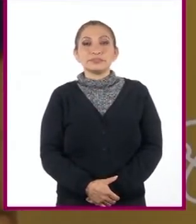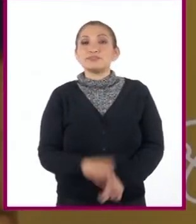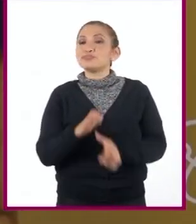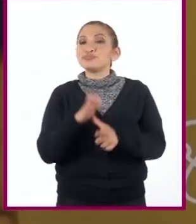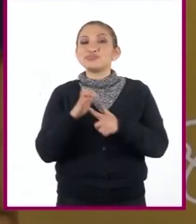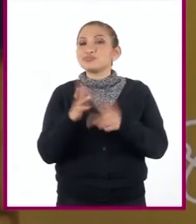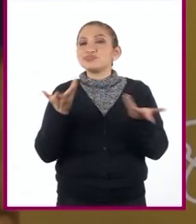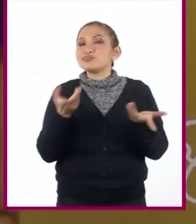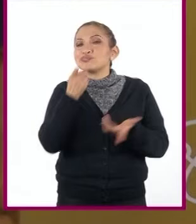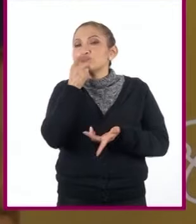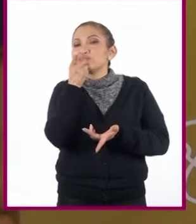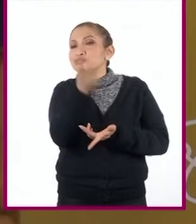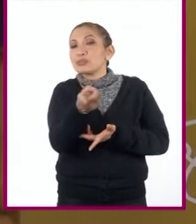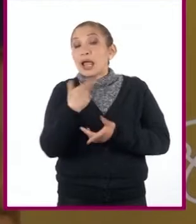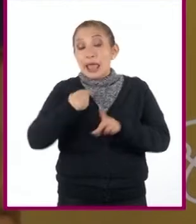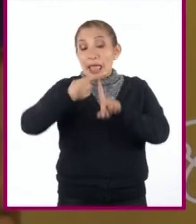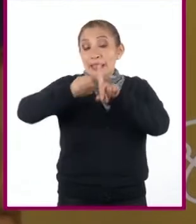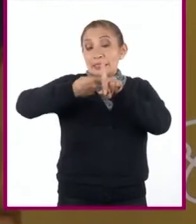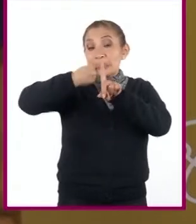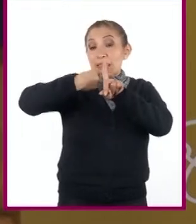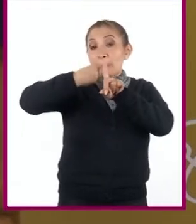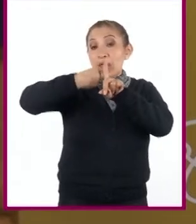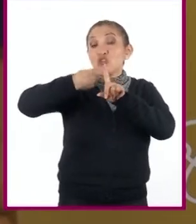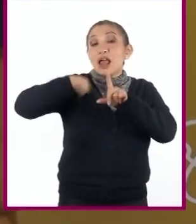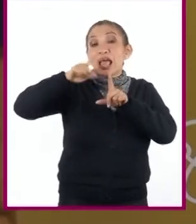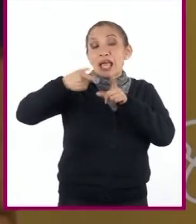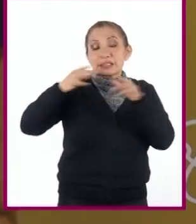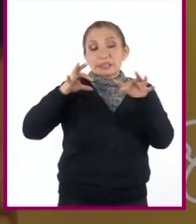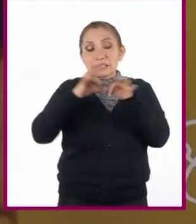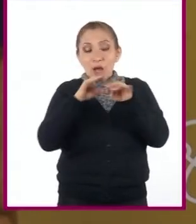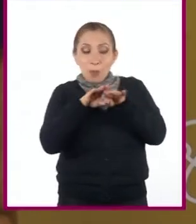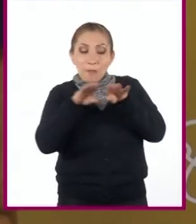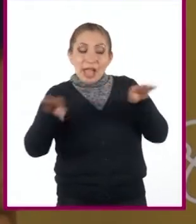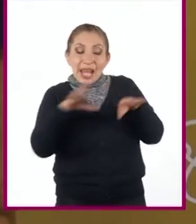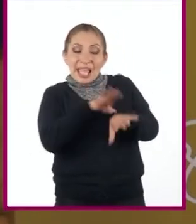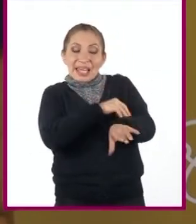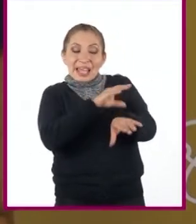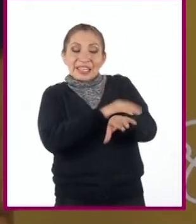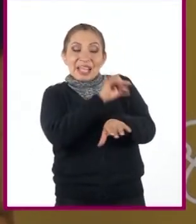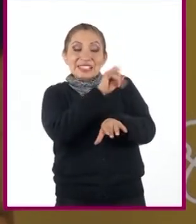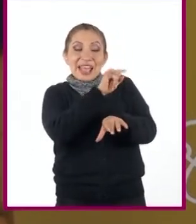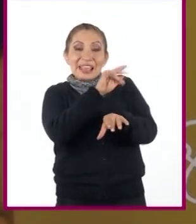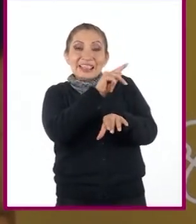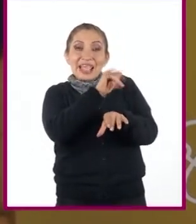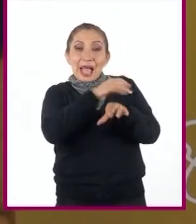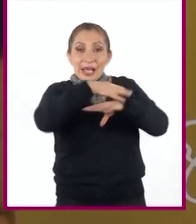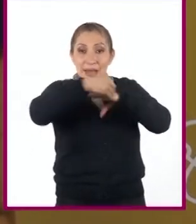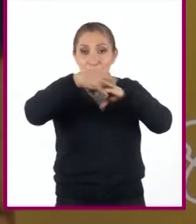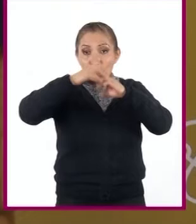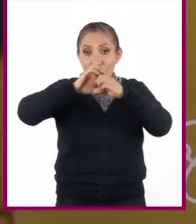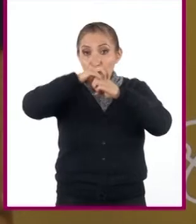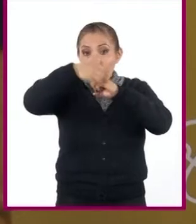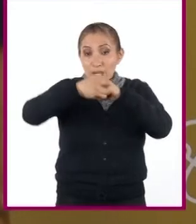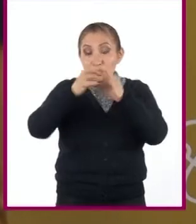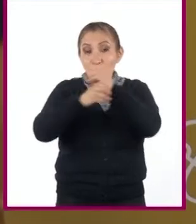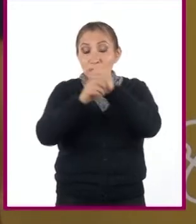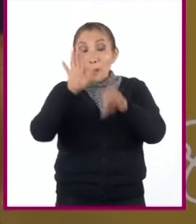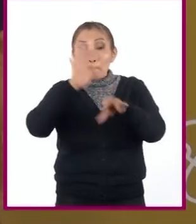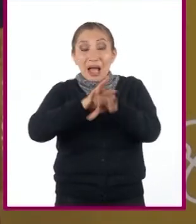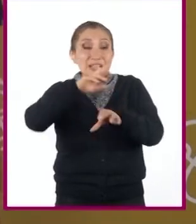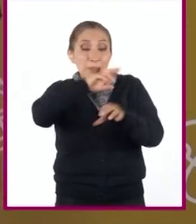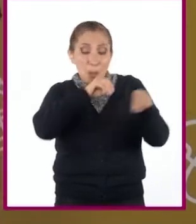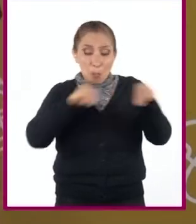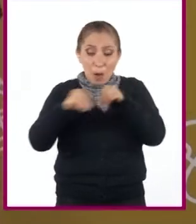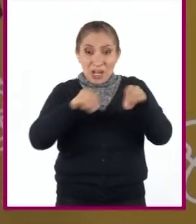Entonces podemos decir que la temperatura es la medida del nivel de energía cinética de las moléculas de un cuerpo, Cuanto más rápido